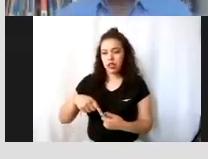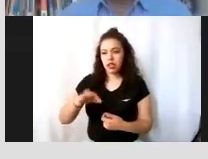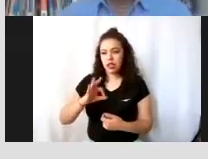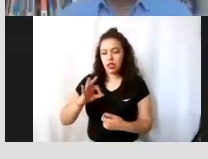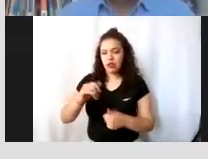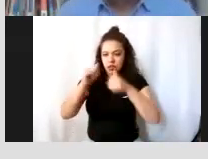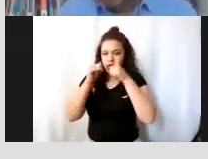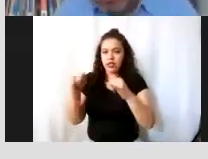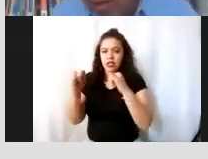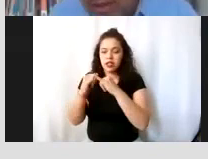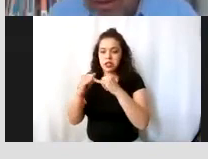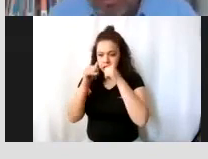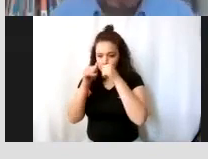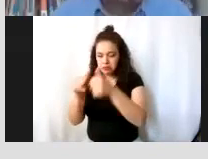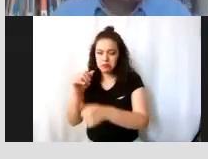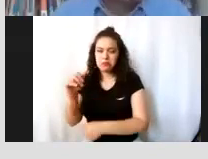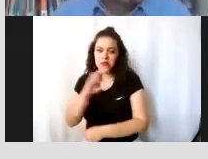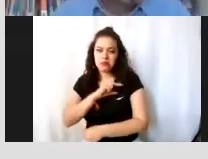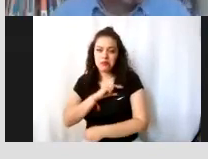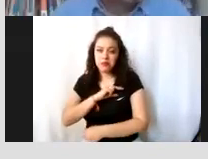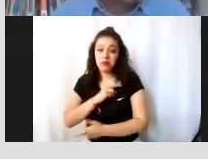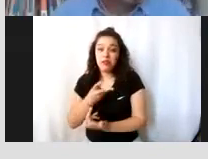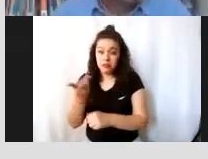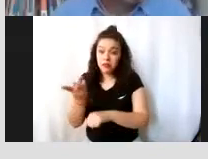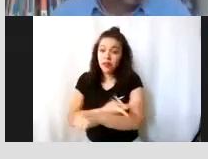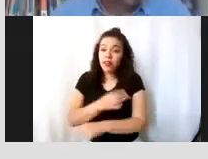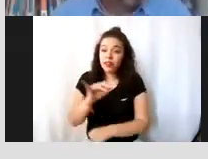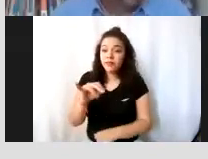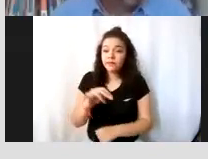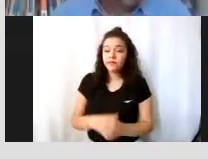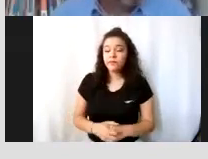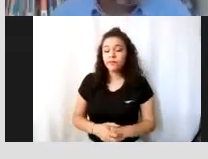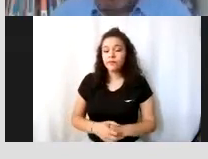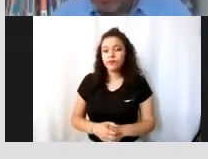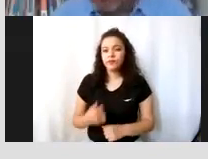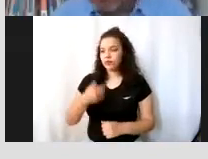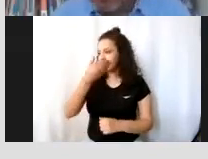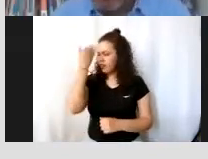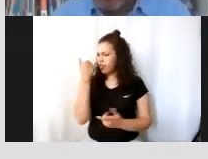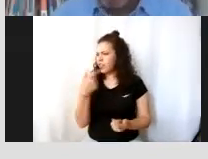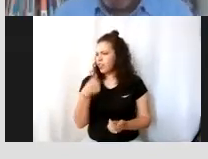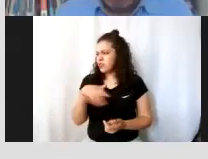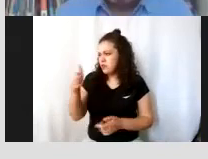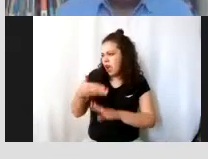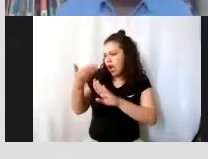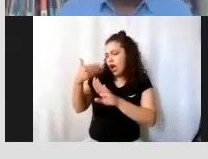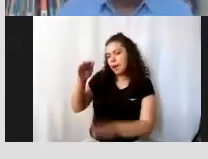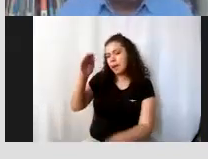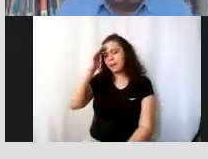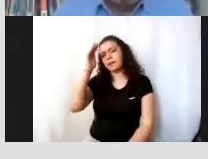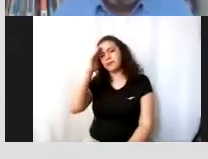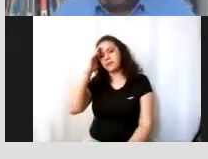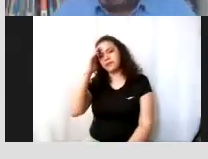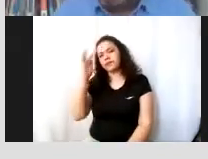en alguna IAP. Esas cosas pasan. De hecho, no sé, yo alguna vez pensaba que debiera